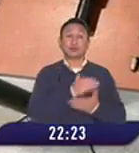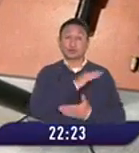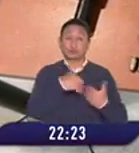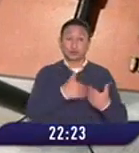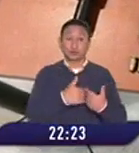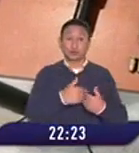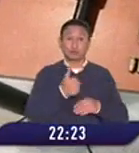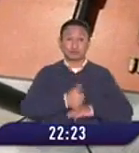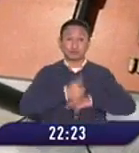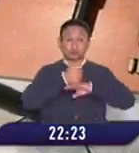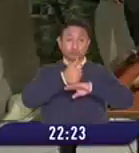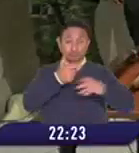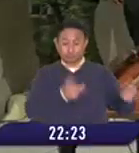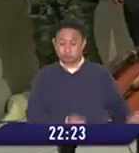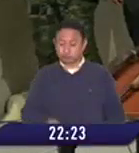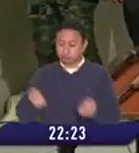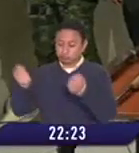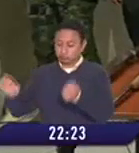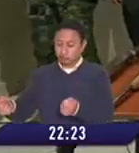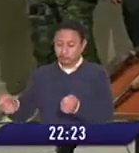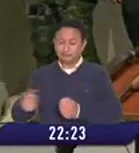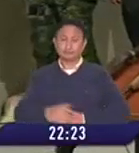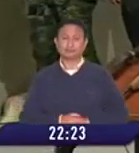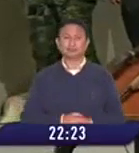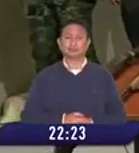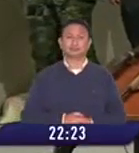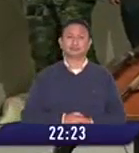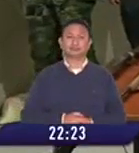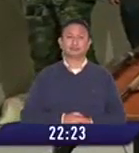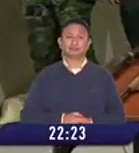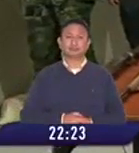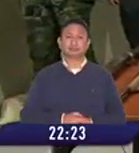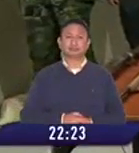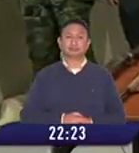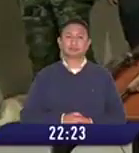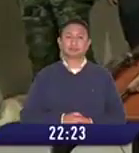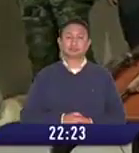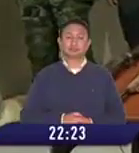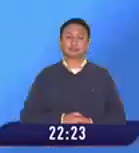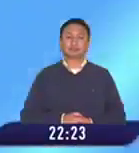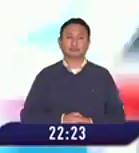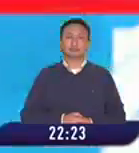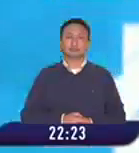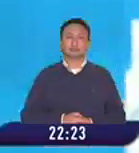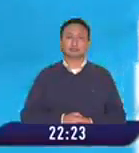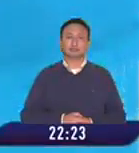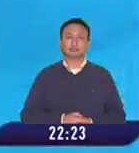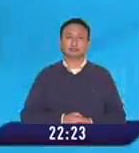entregadas a las autoridades competentes. Informó Mía Sabeli Carrera.